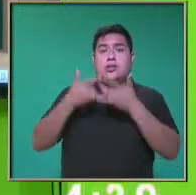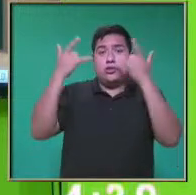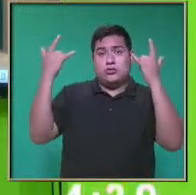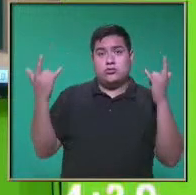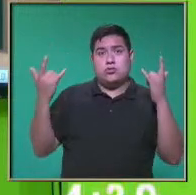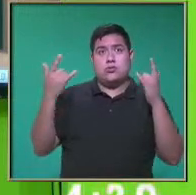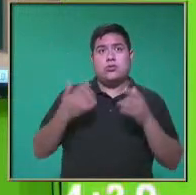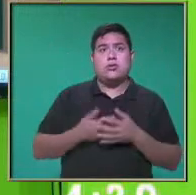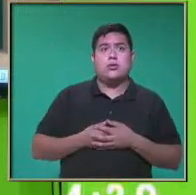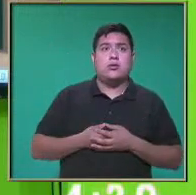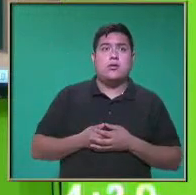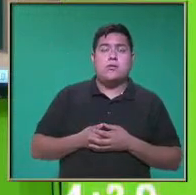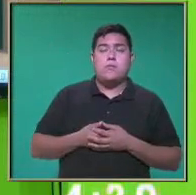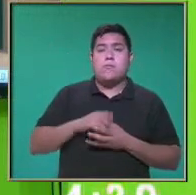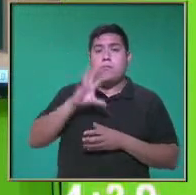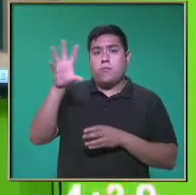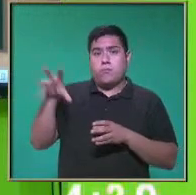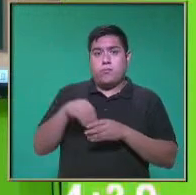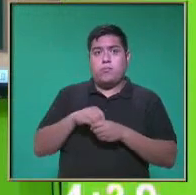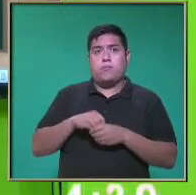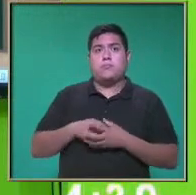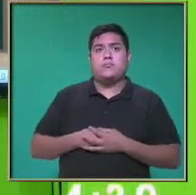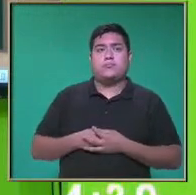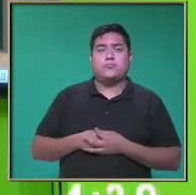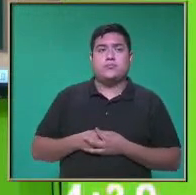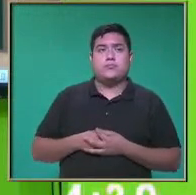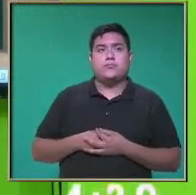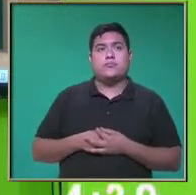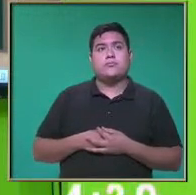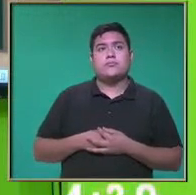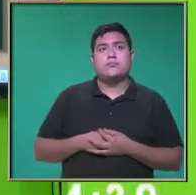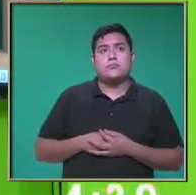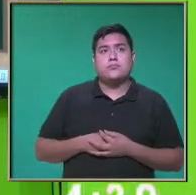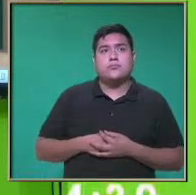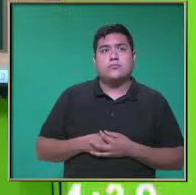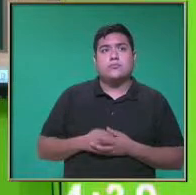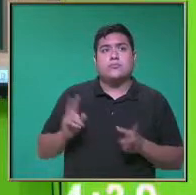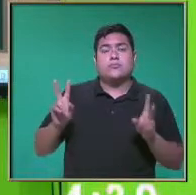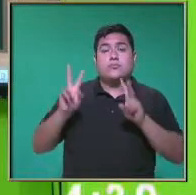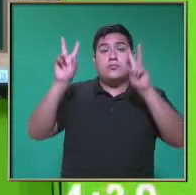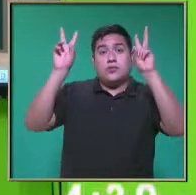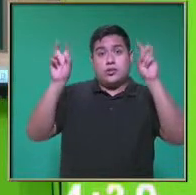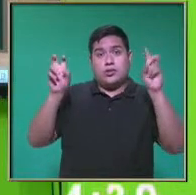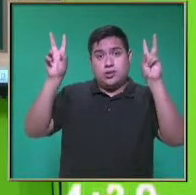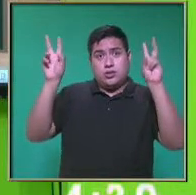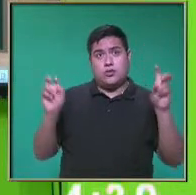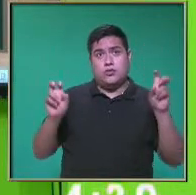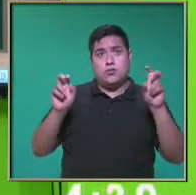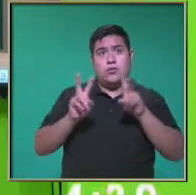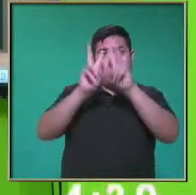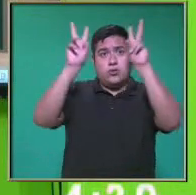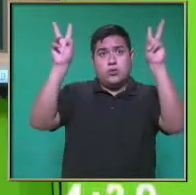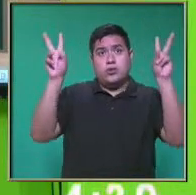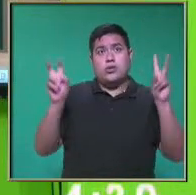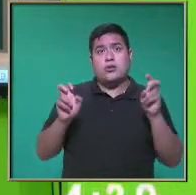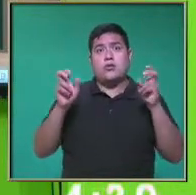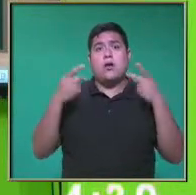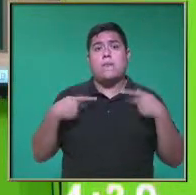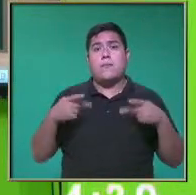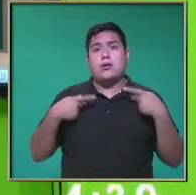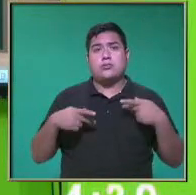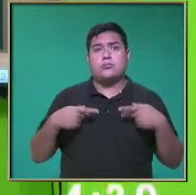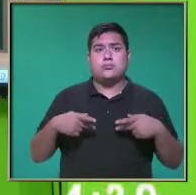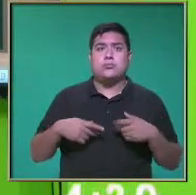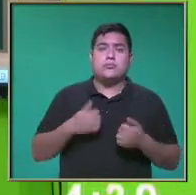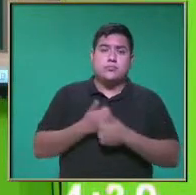read. Vamos a completar esta información con el ejercicio o el texto que acabamos de leer. Dice title and characters. Los personajes, primero el título